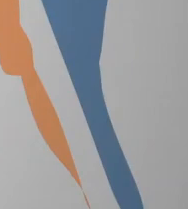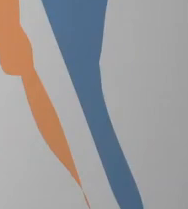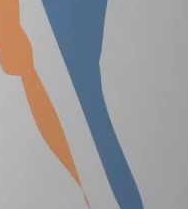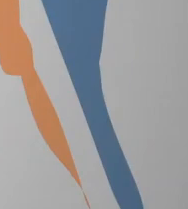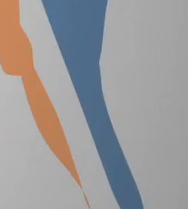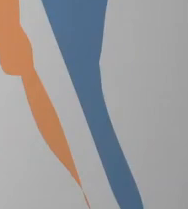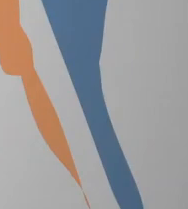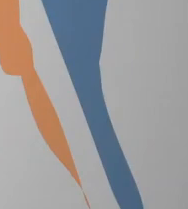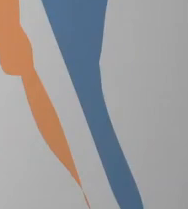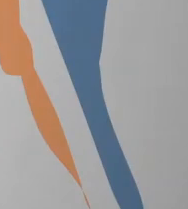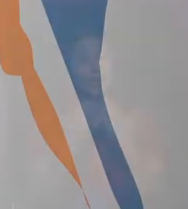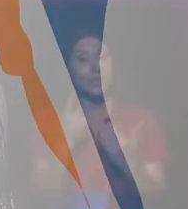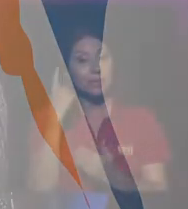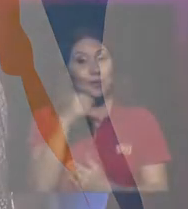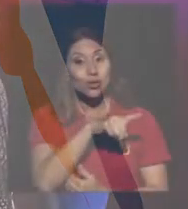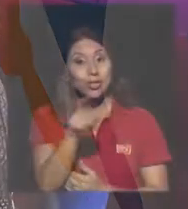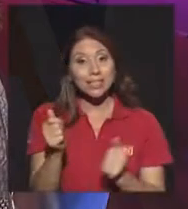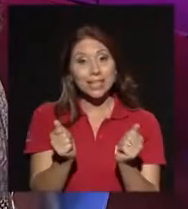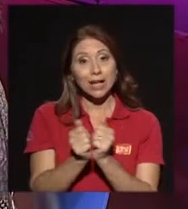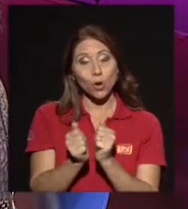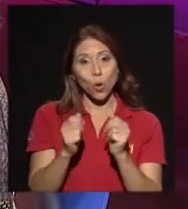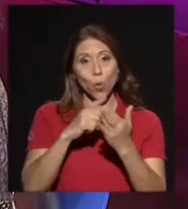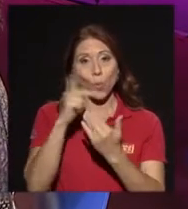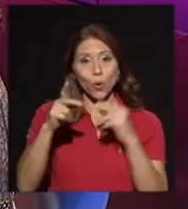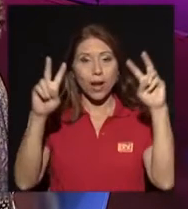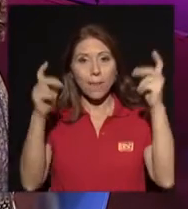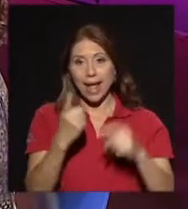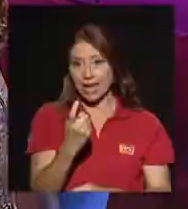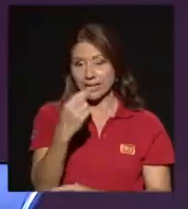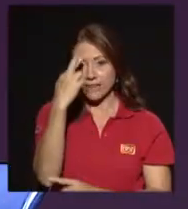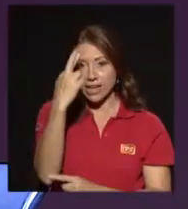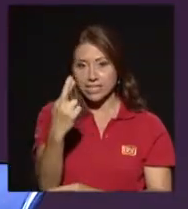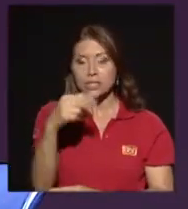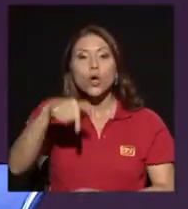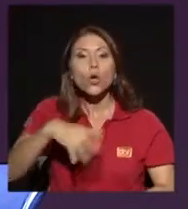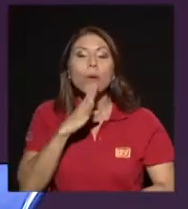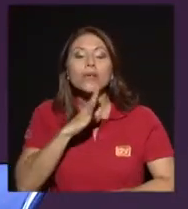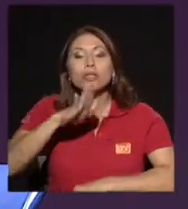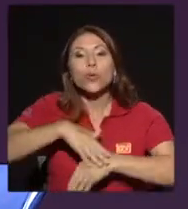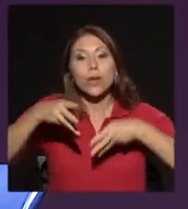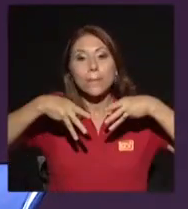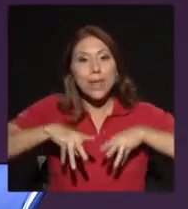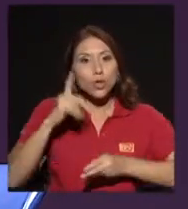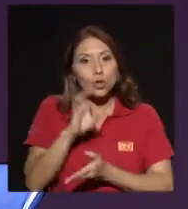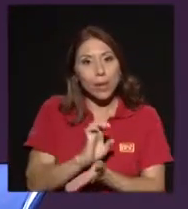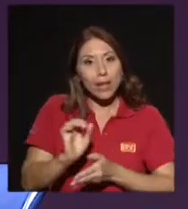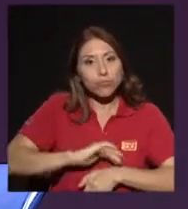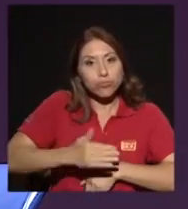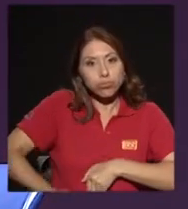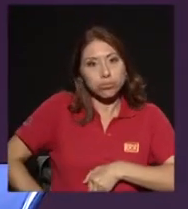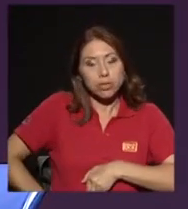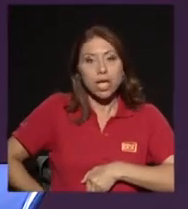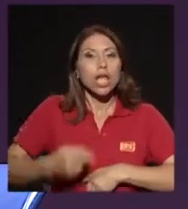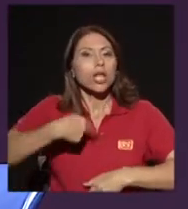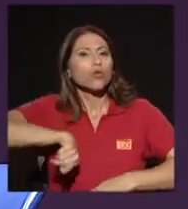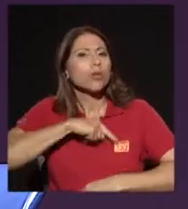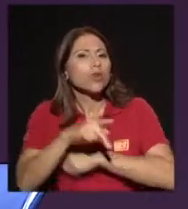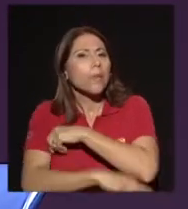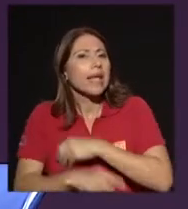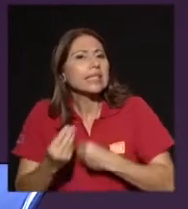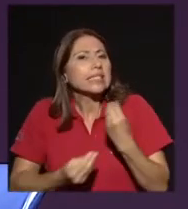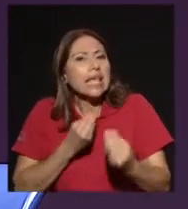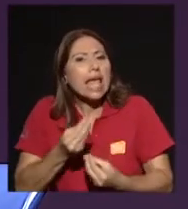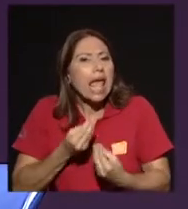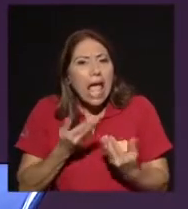Gracias por estar una vez más con Irreverencias. Hoy vamos a conversar sobre los métodos anticonceptivos, la disponibilidad que tenemos en nuestro país y cómo